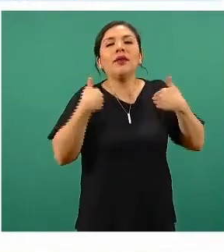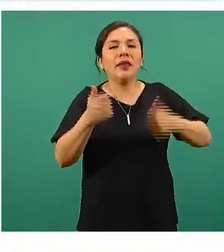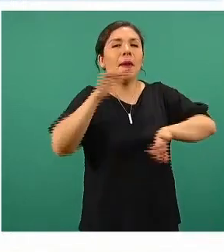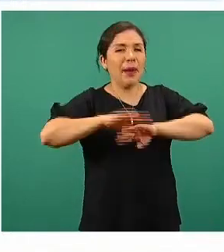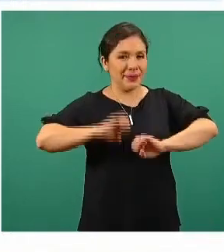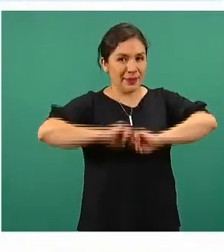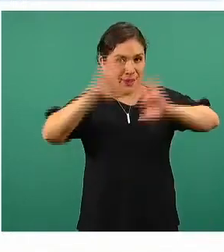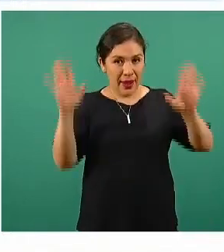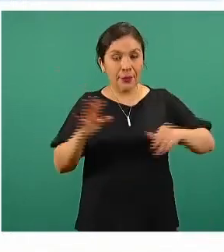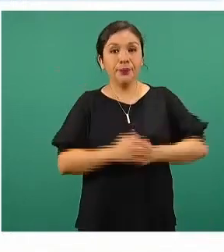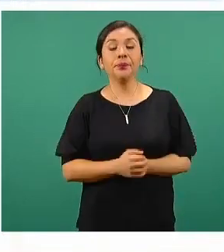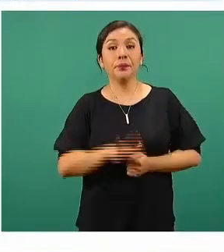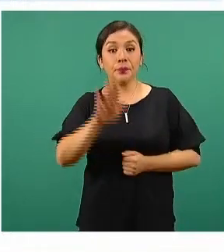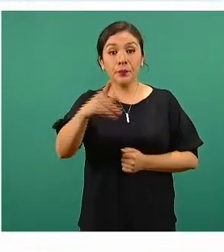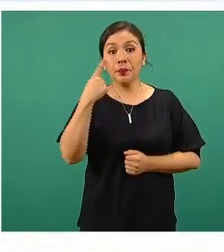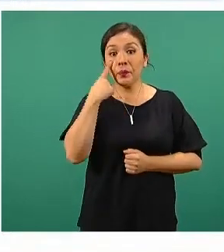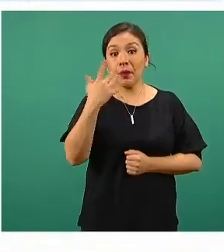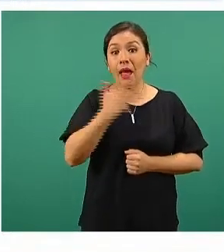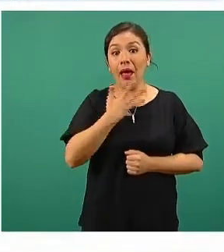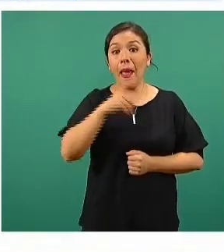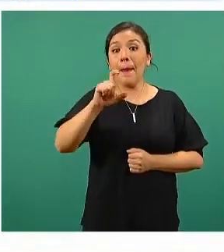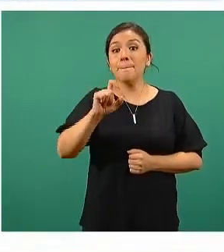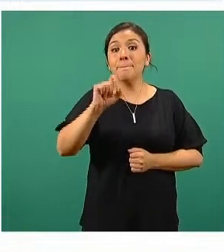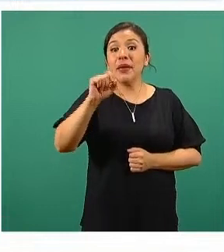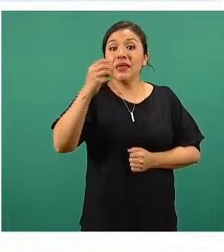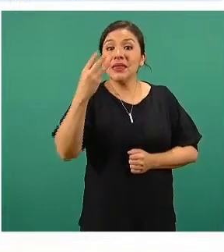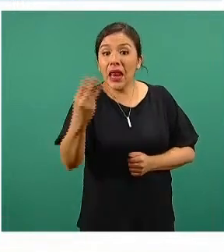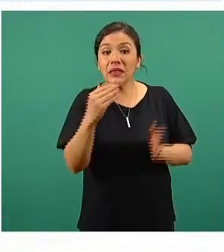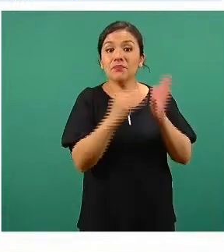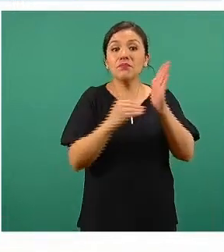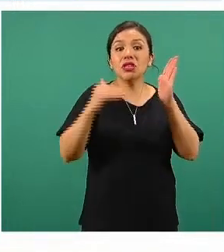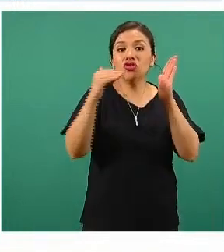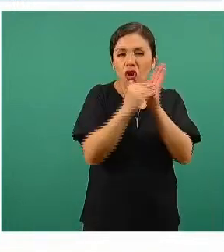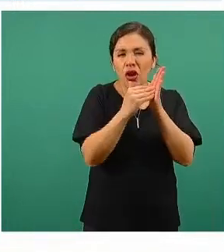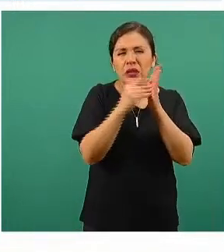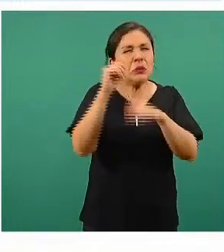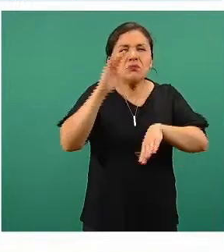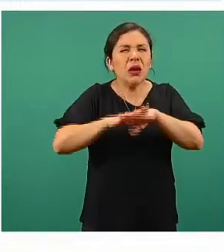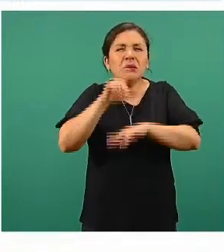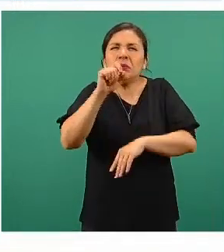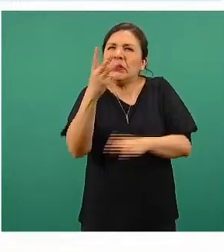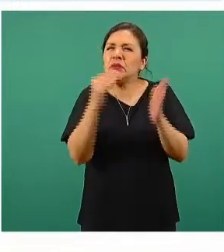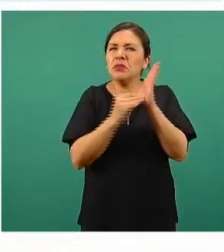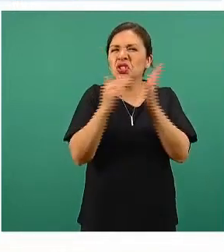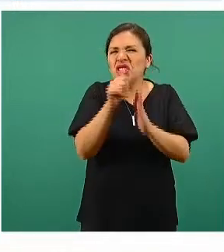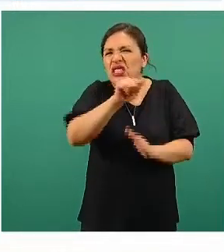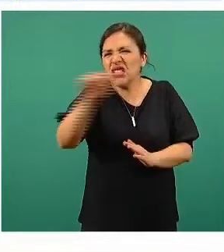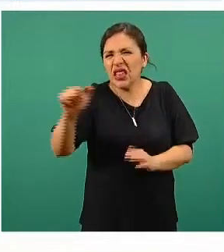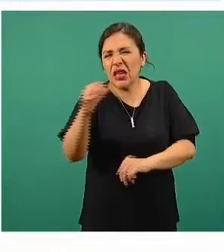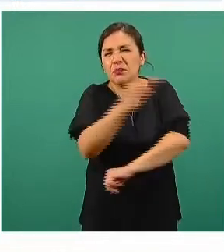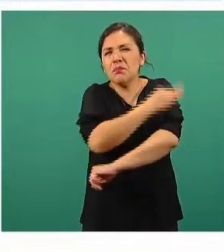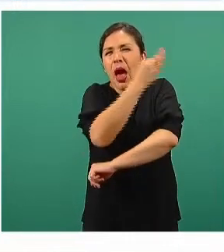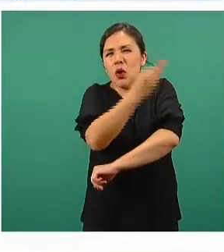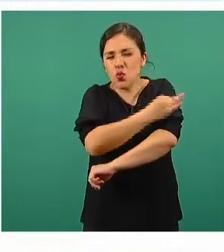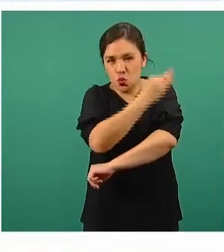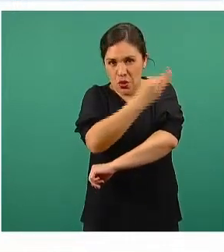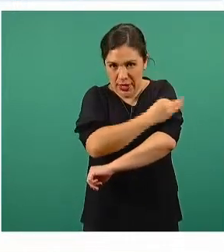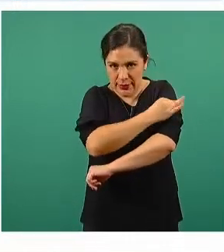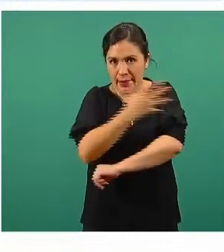claramente. Tenemos 23 millones, un poco más de 23.600.000 dosis de